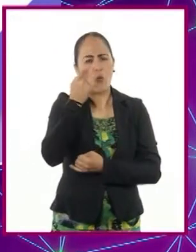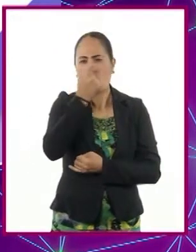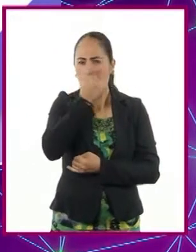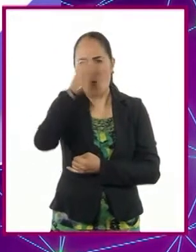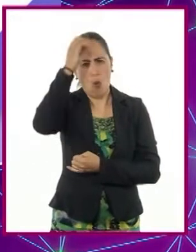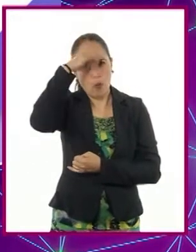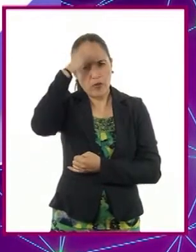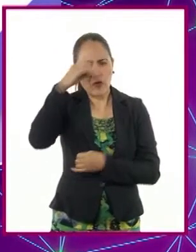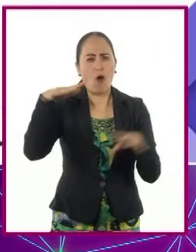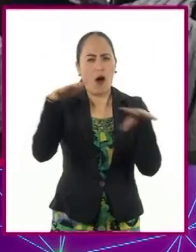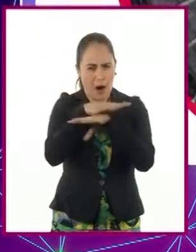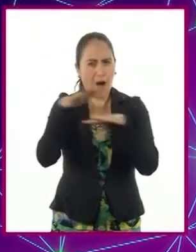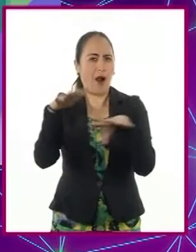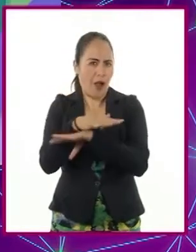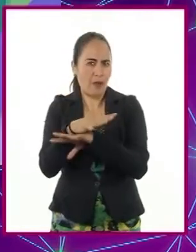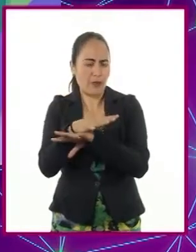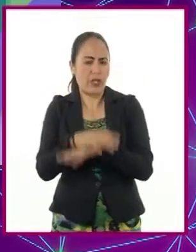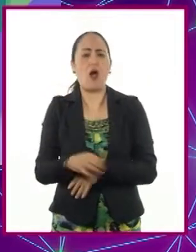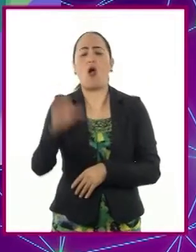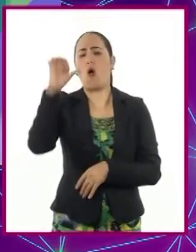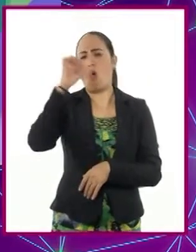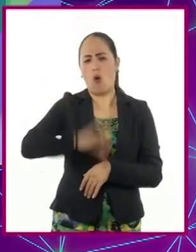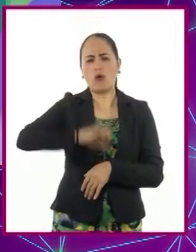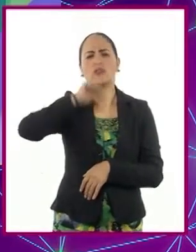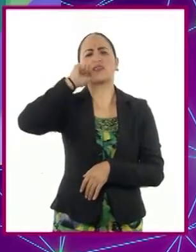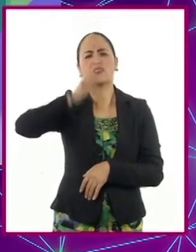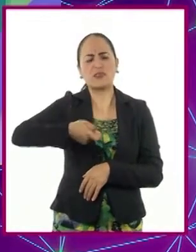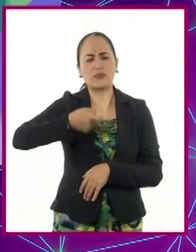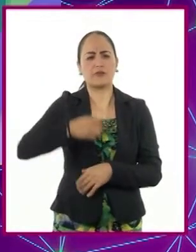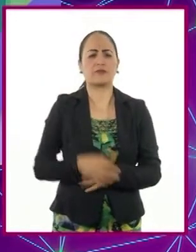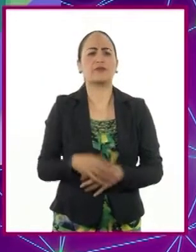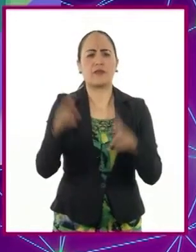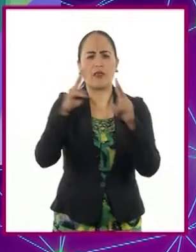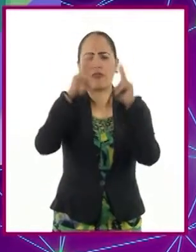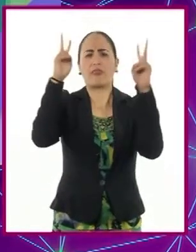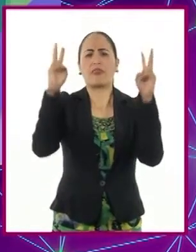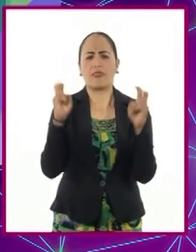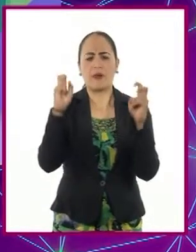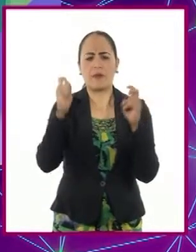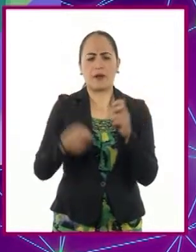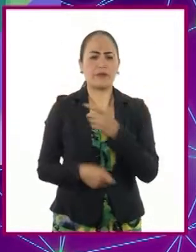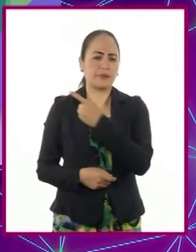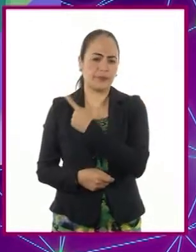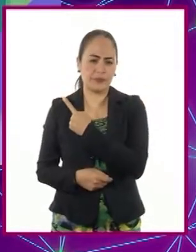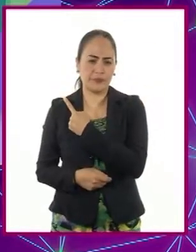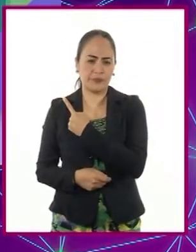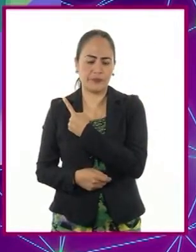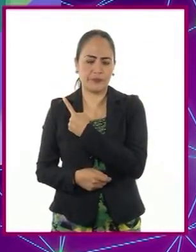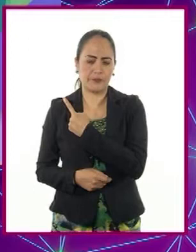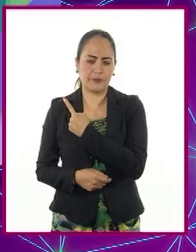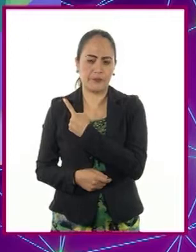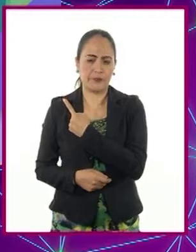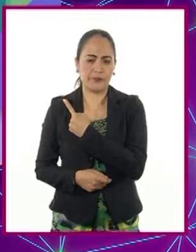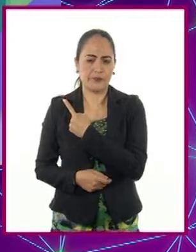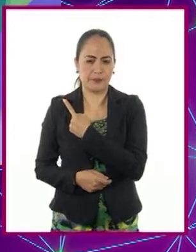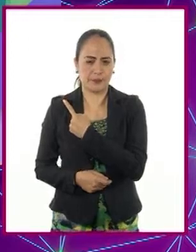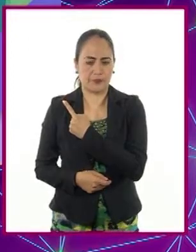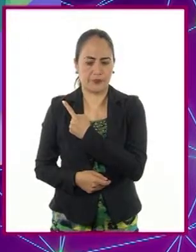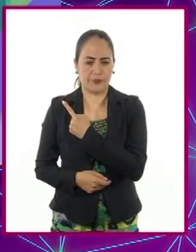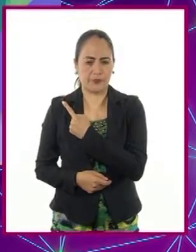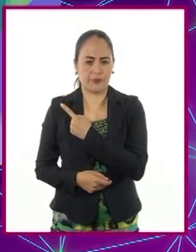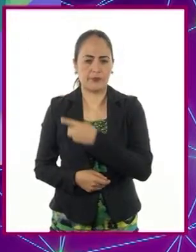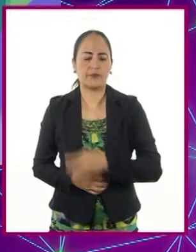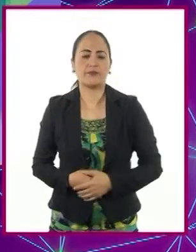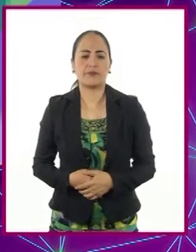modifican. En esta sesión estudiaremos los siguientes temas: la ubicación de los elementos representativos no metálicos en la